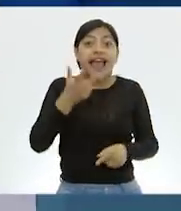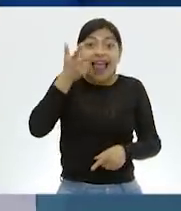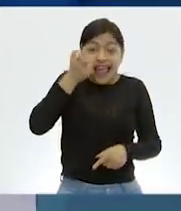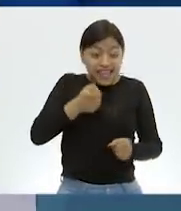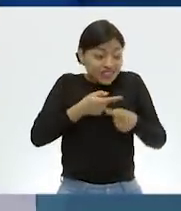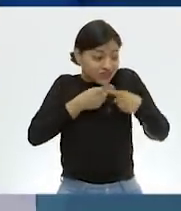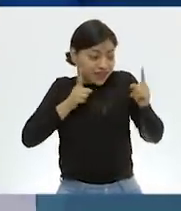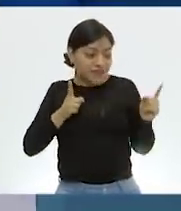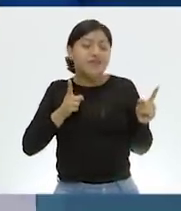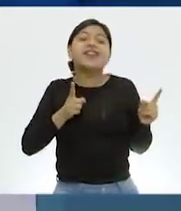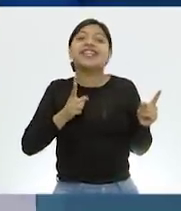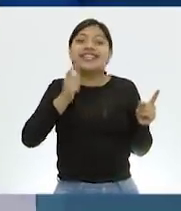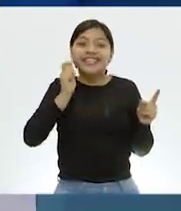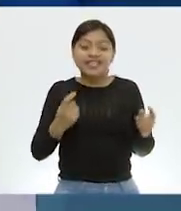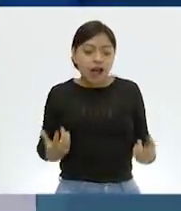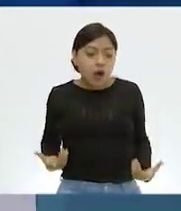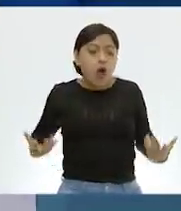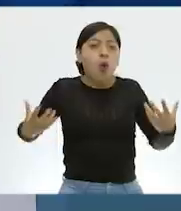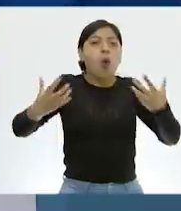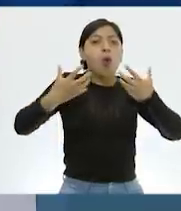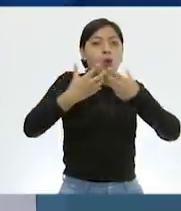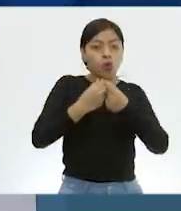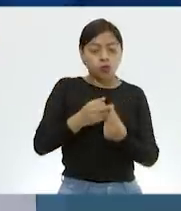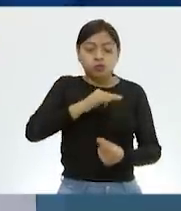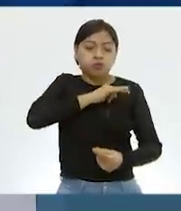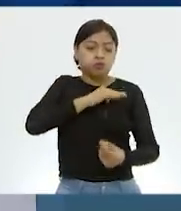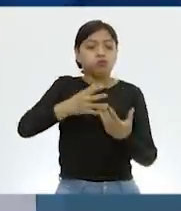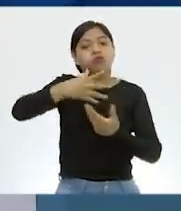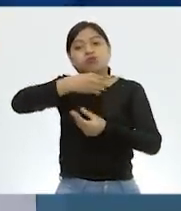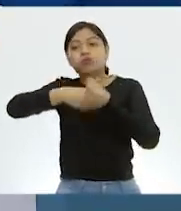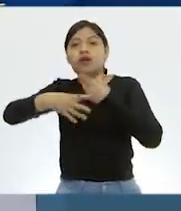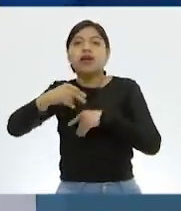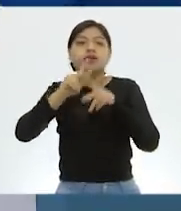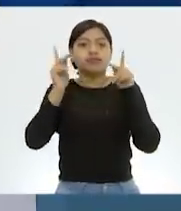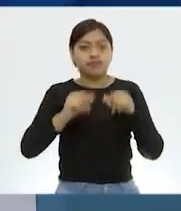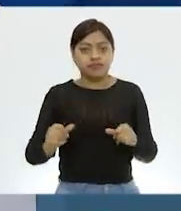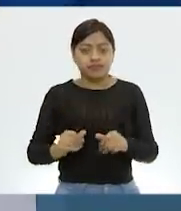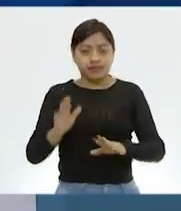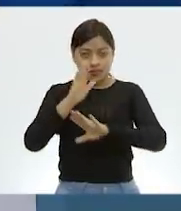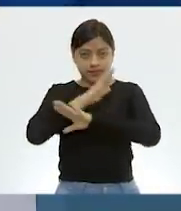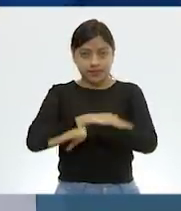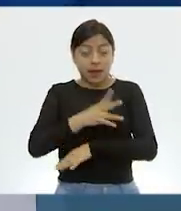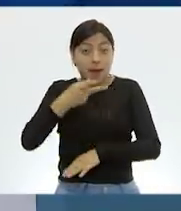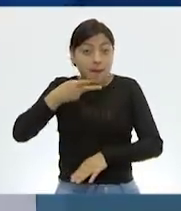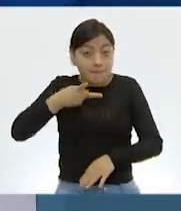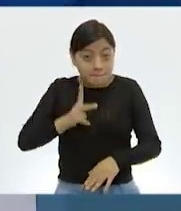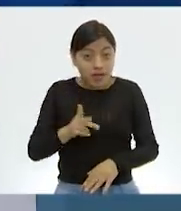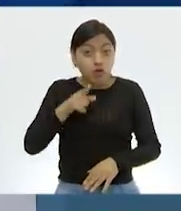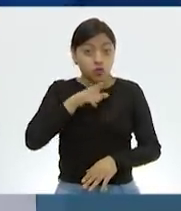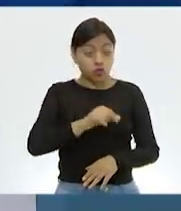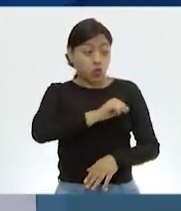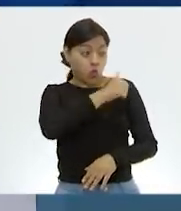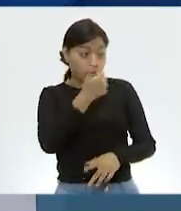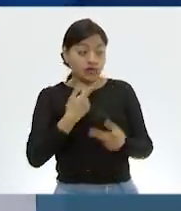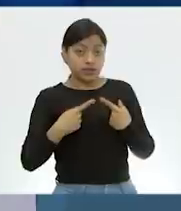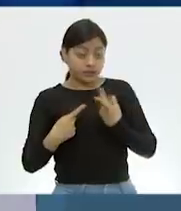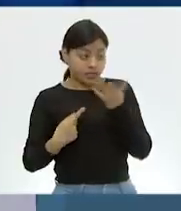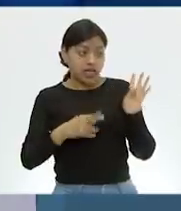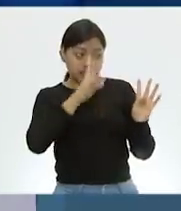esas diferencias son valiosas para poder convivir en armonía. Pero así como respetamos a los